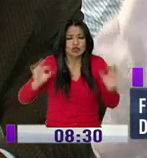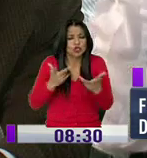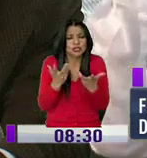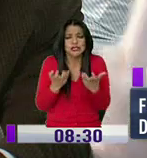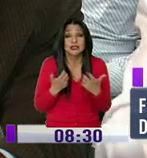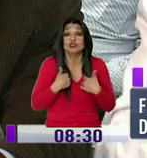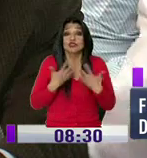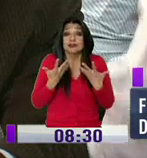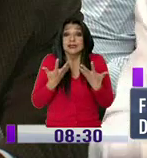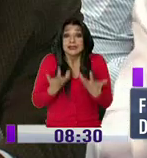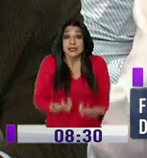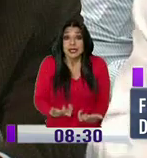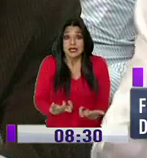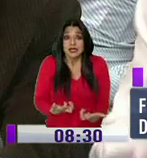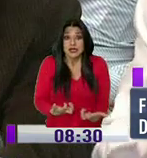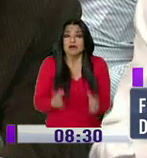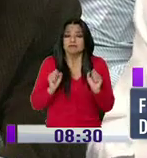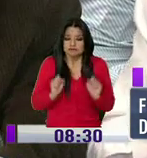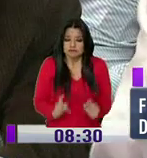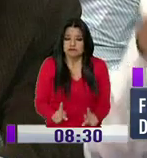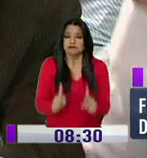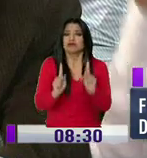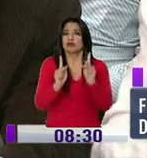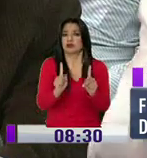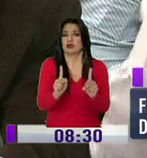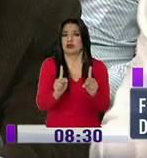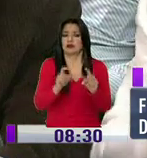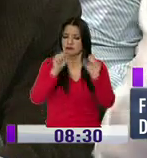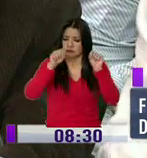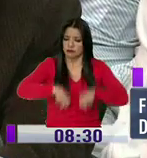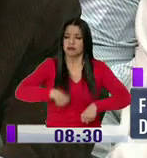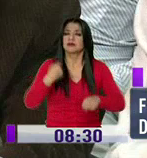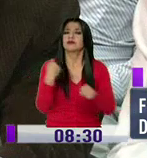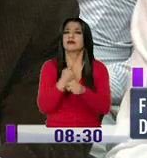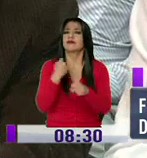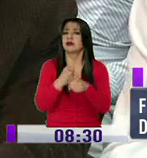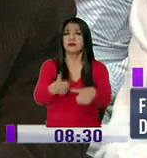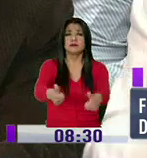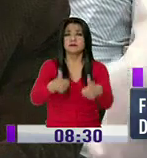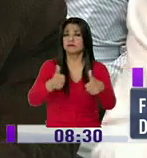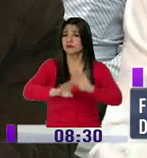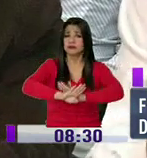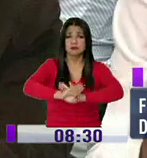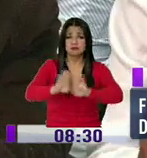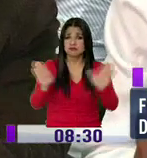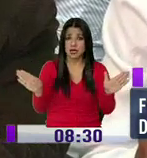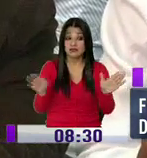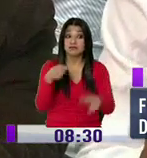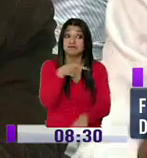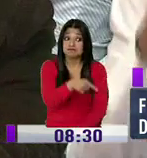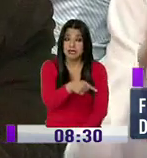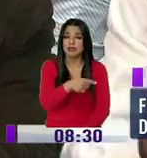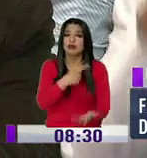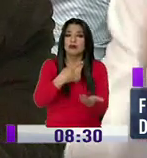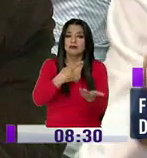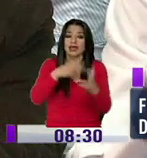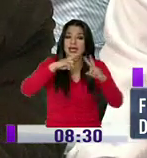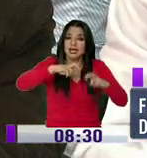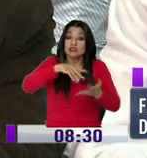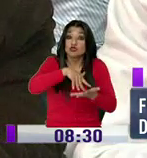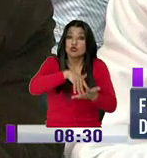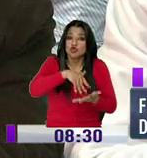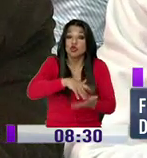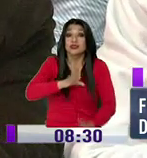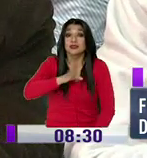Nosotros solo queremos que nos den la oportunidad para poder trabajar dignamente. Y técnicamente tenemos todos